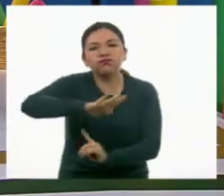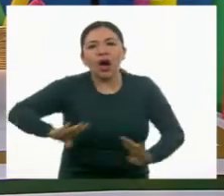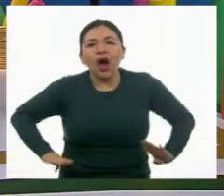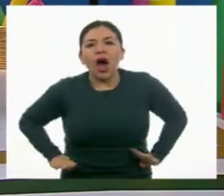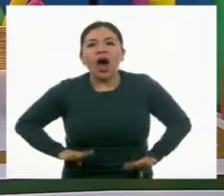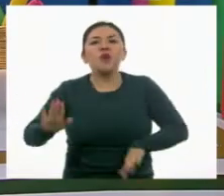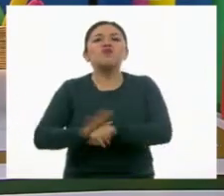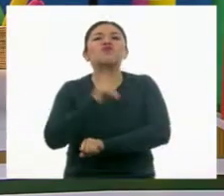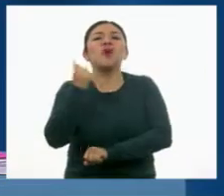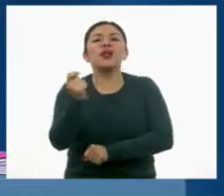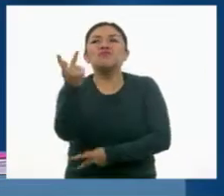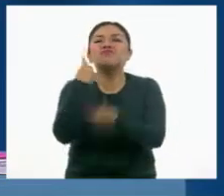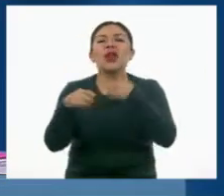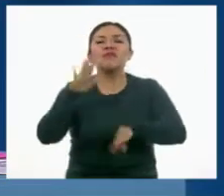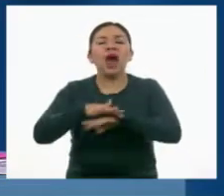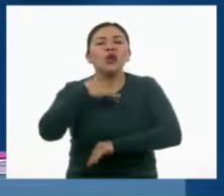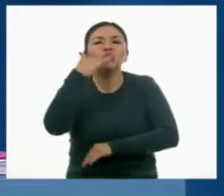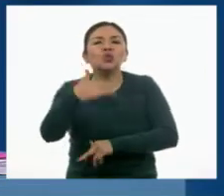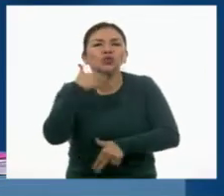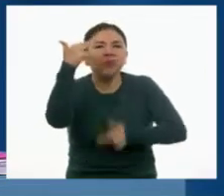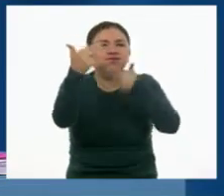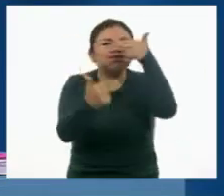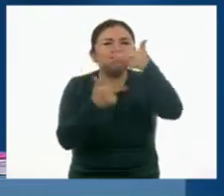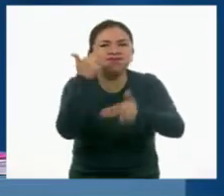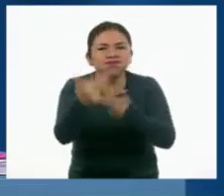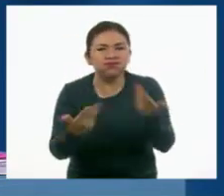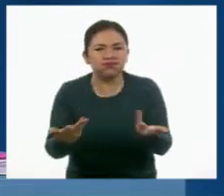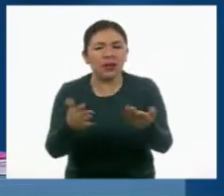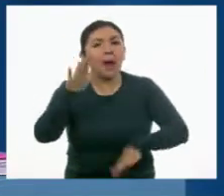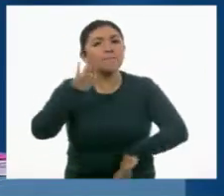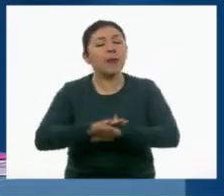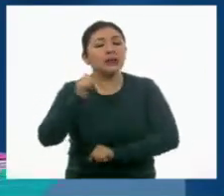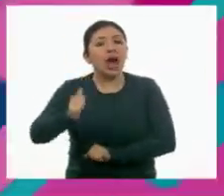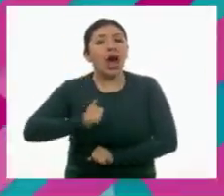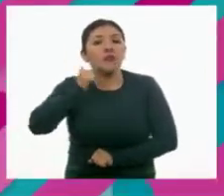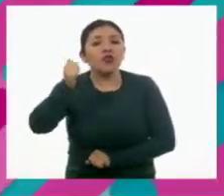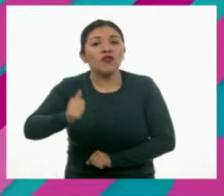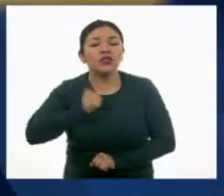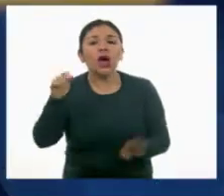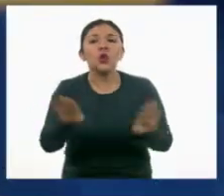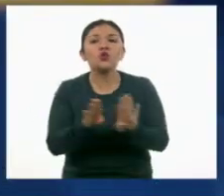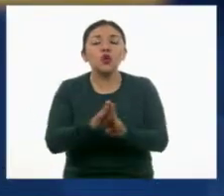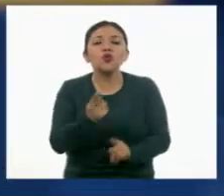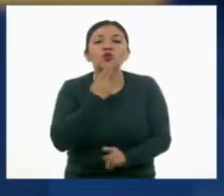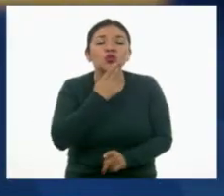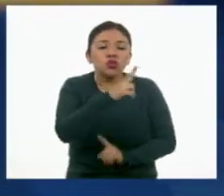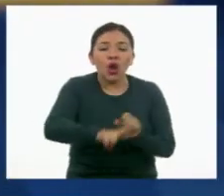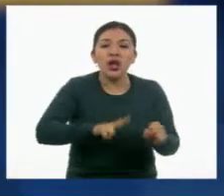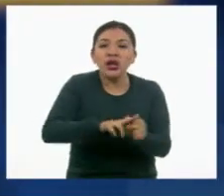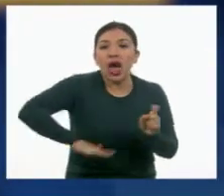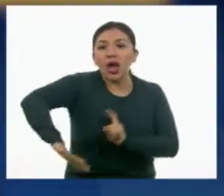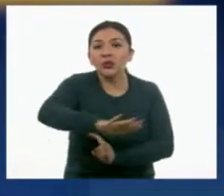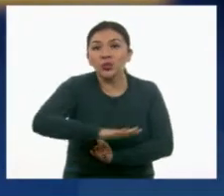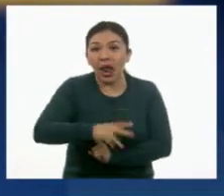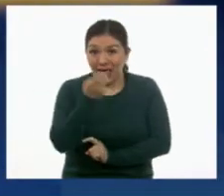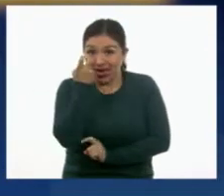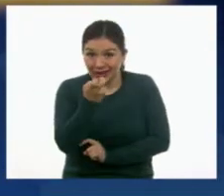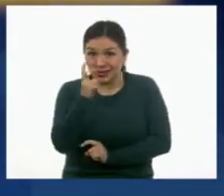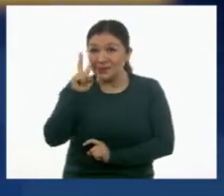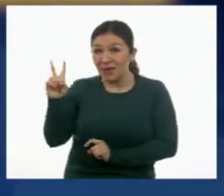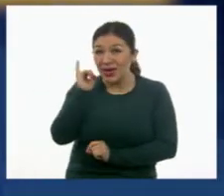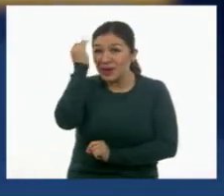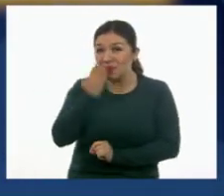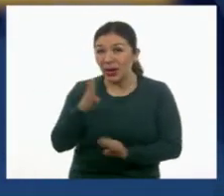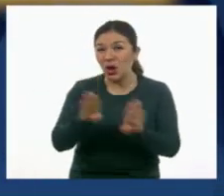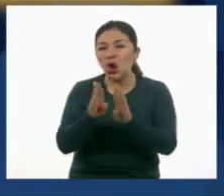la contaminación y el aprovechamiento que se va a hacer de los recursos naturales. Entonces, ahí tenemos una imagen